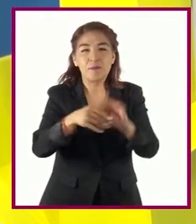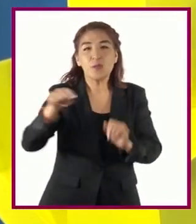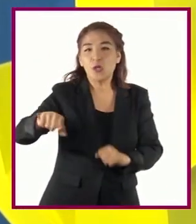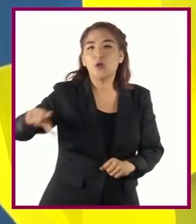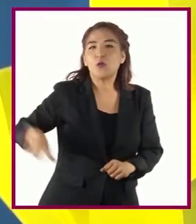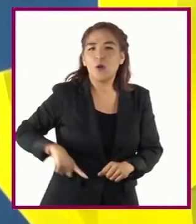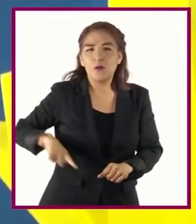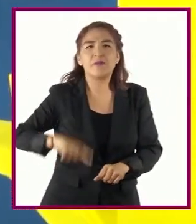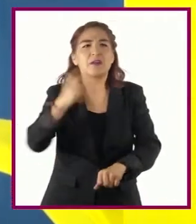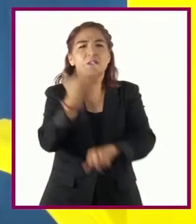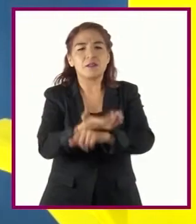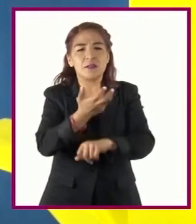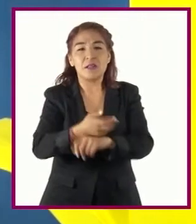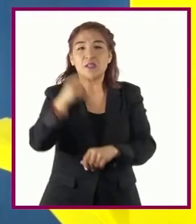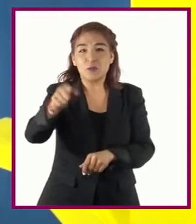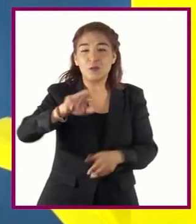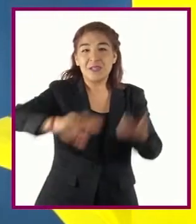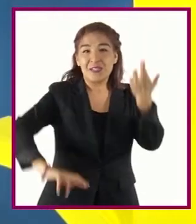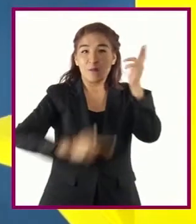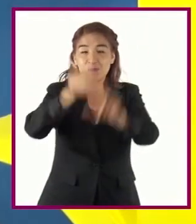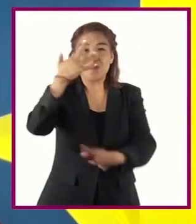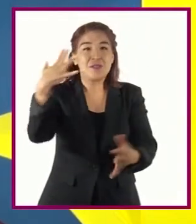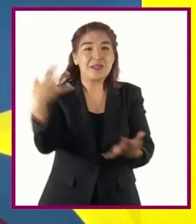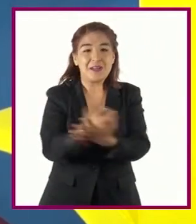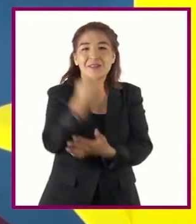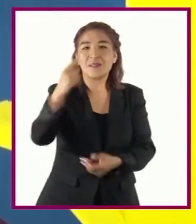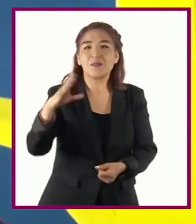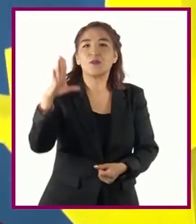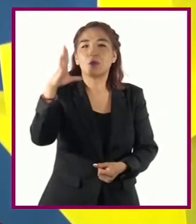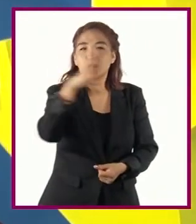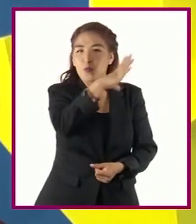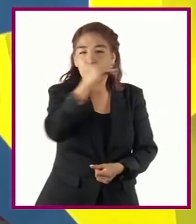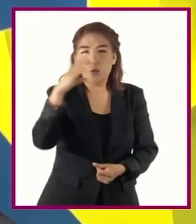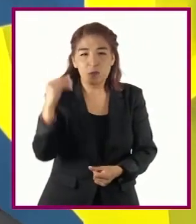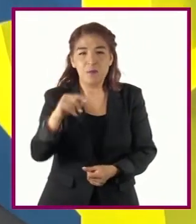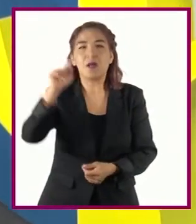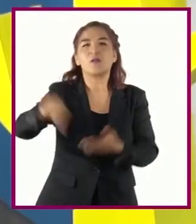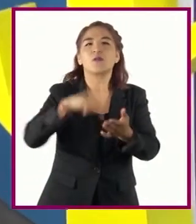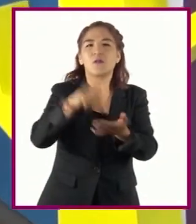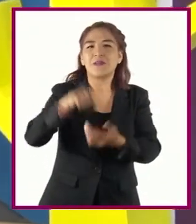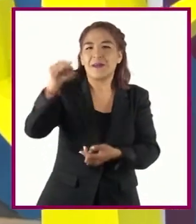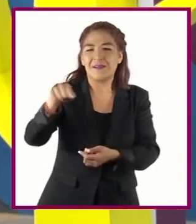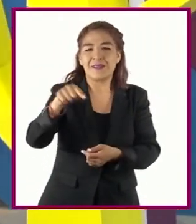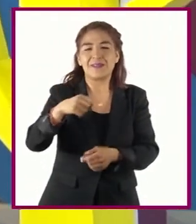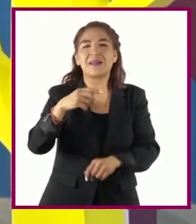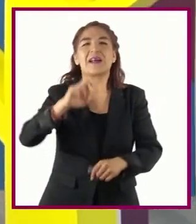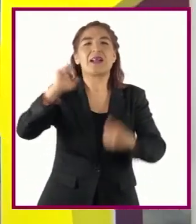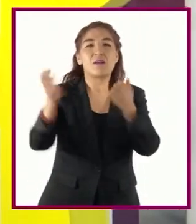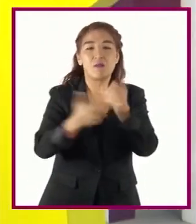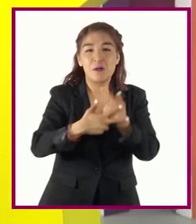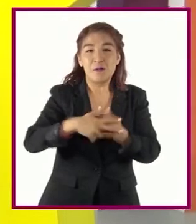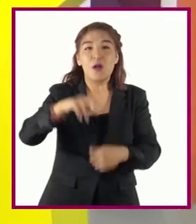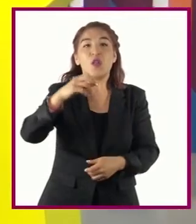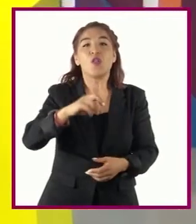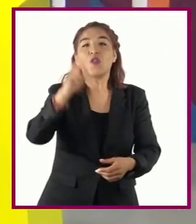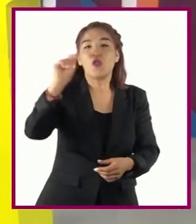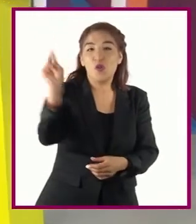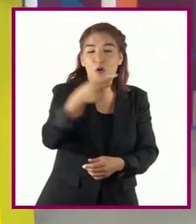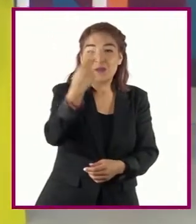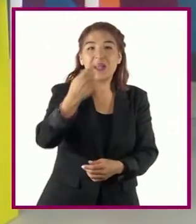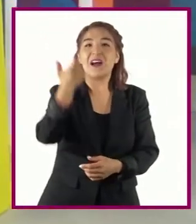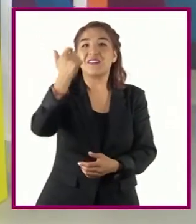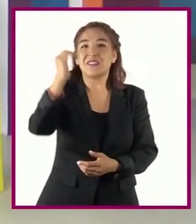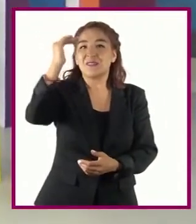gobierno estadounidense, el triunfo de la Revolución cubana, la derrota de Vietnam, la devaluación del dólar, la pérdida del